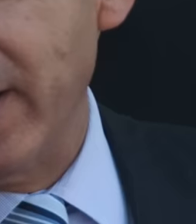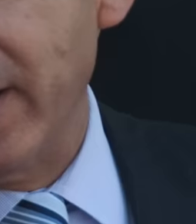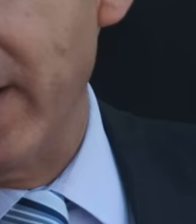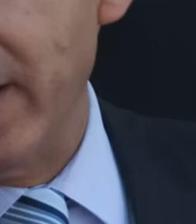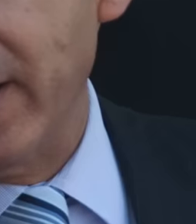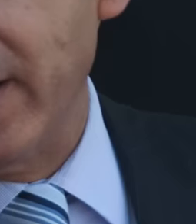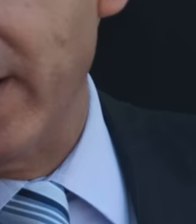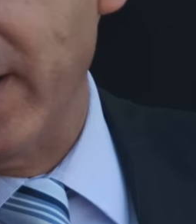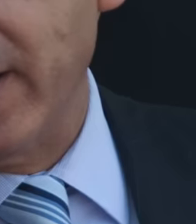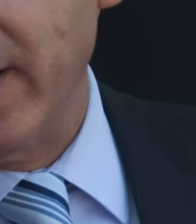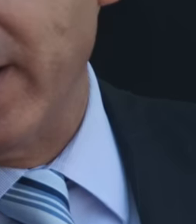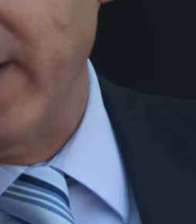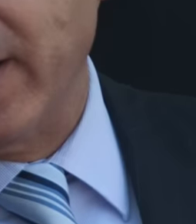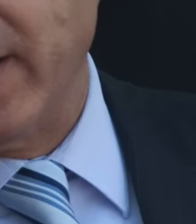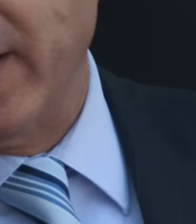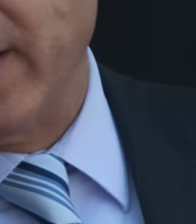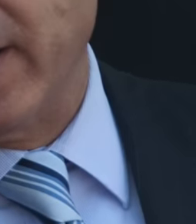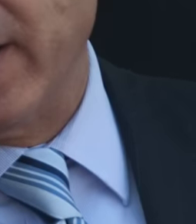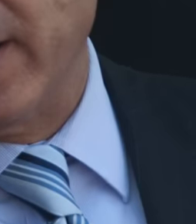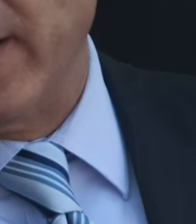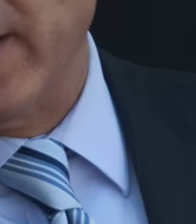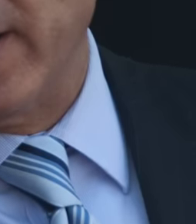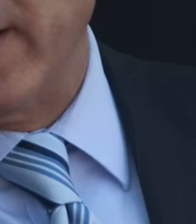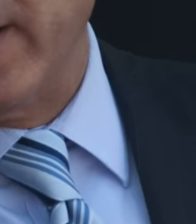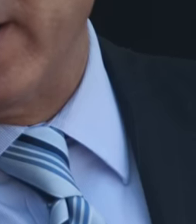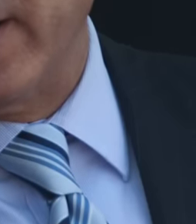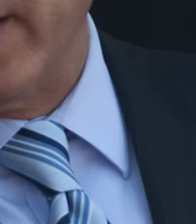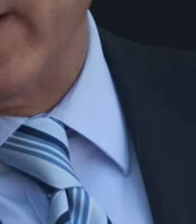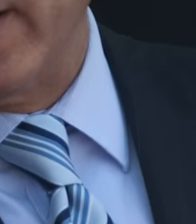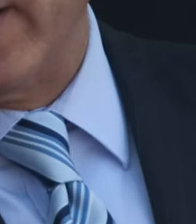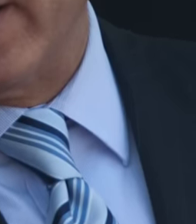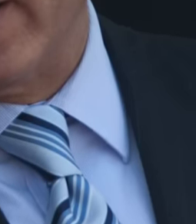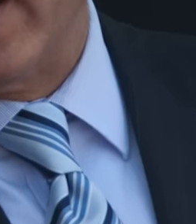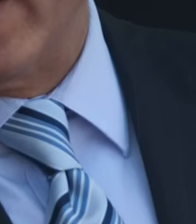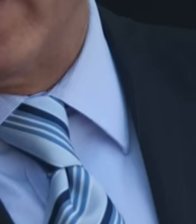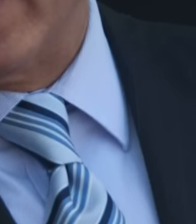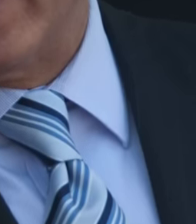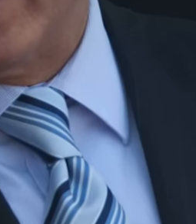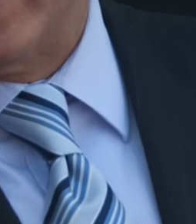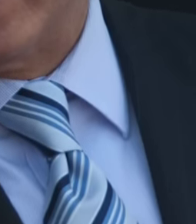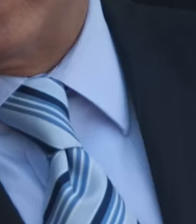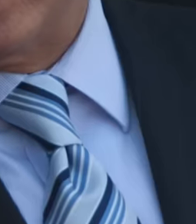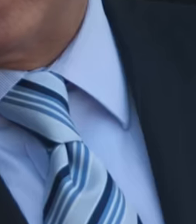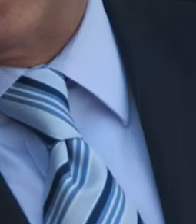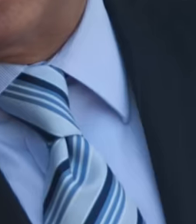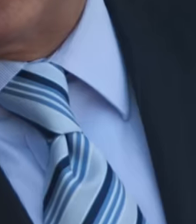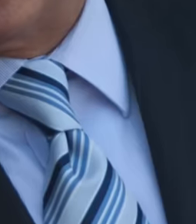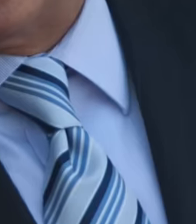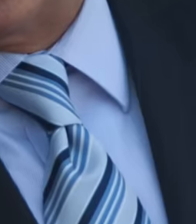los narcotraficantes. Entonces, eso ya no se da ahora.